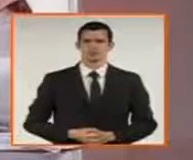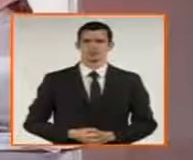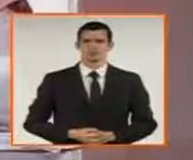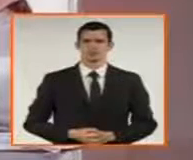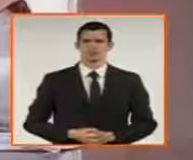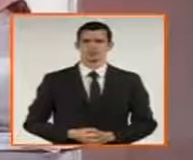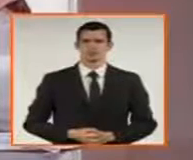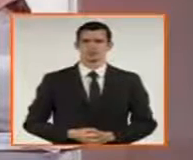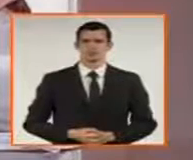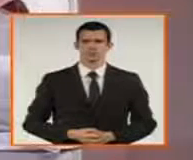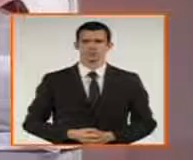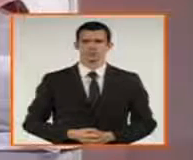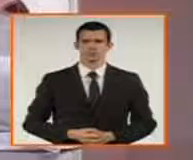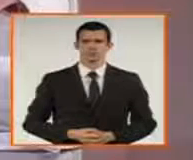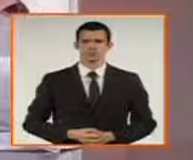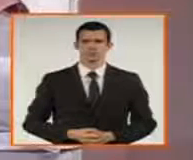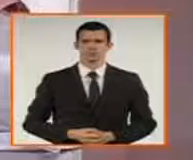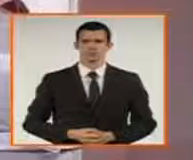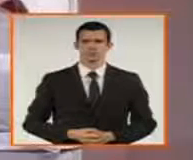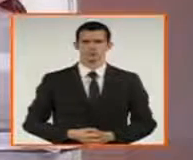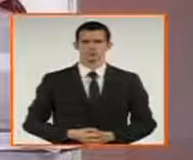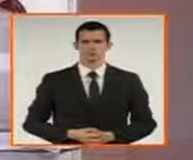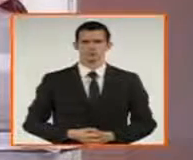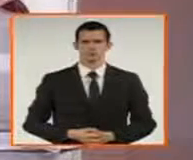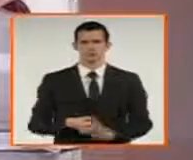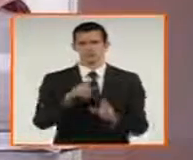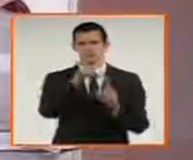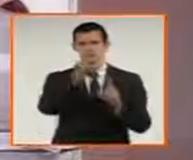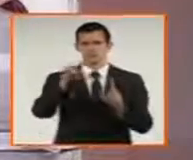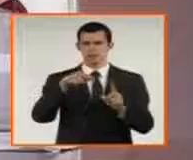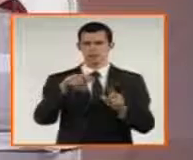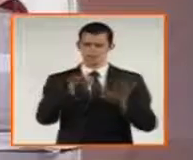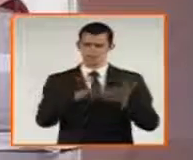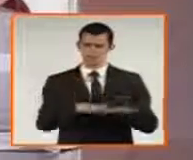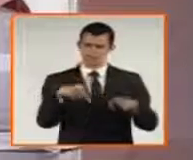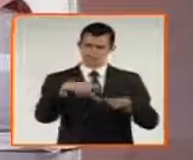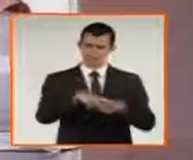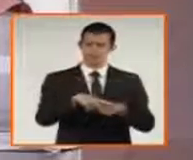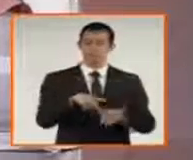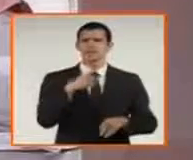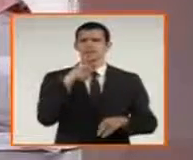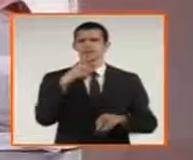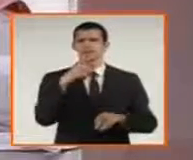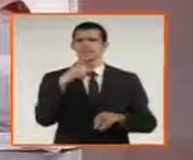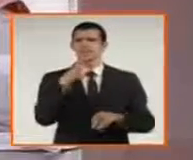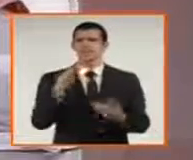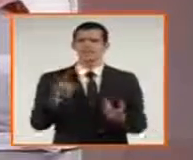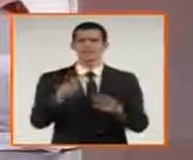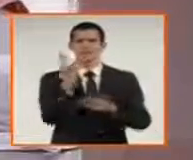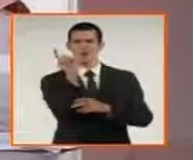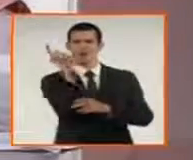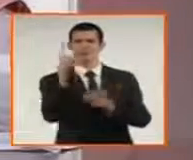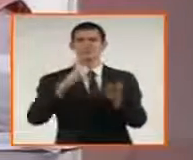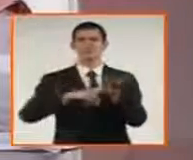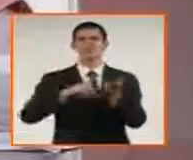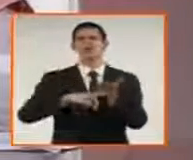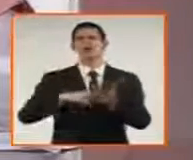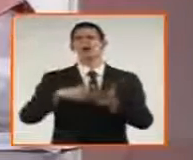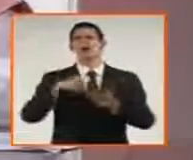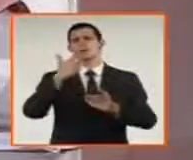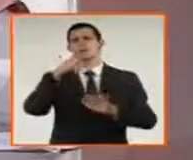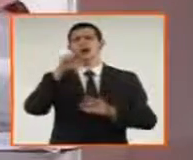tema del parentesco, Arlín, yo quisiera recalcar, para reforzar la idea de la importancia